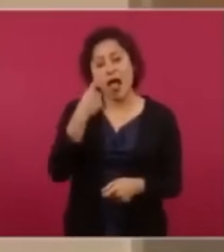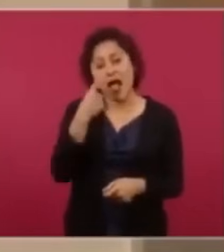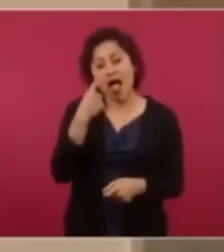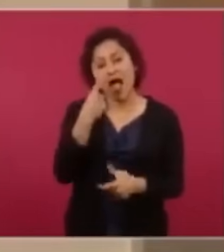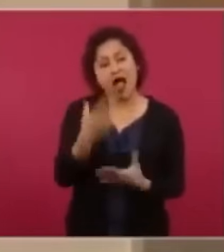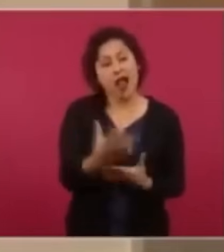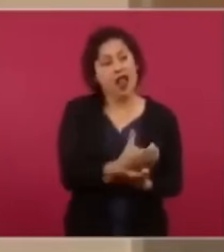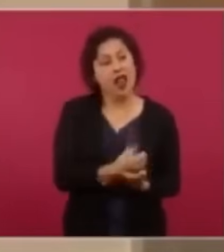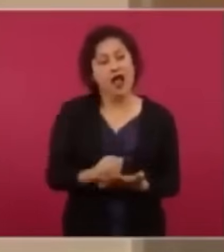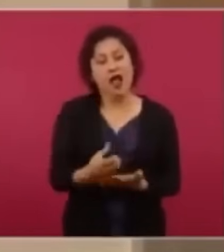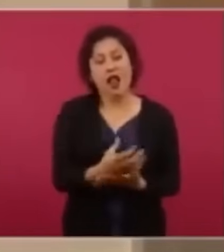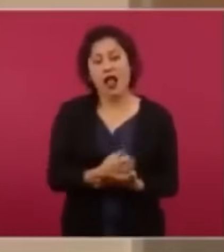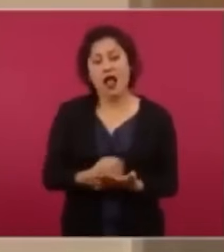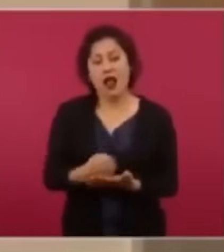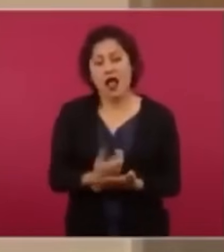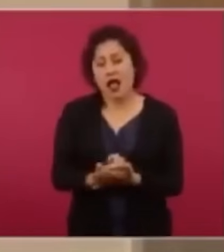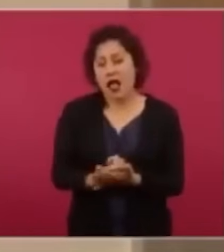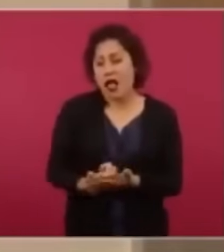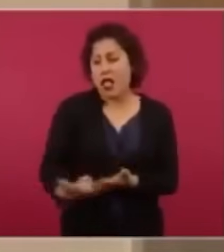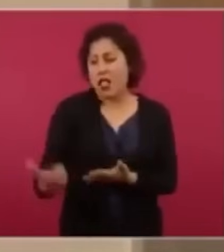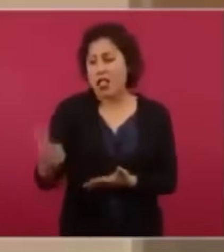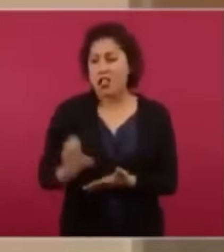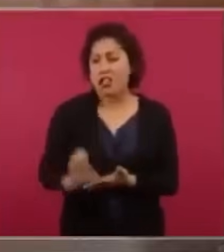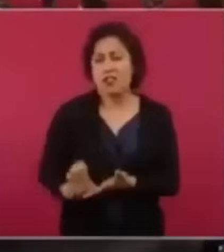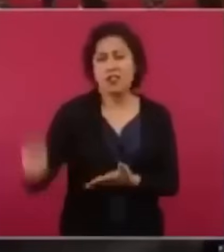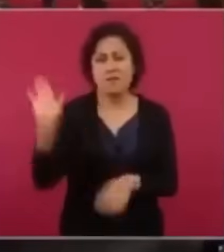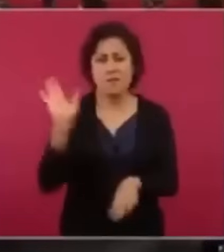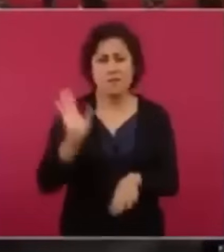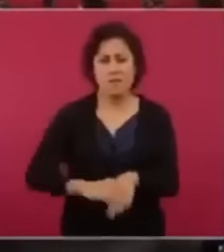sueldos elevadísimos?